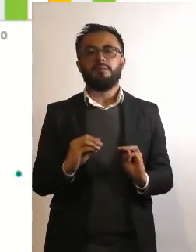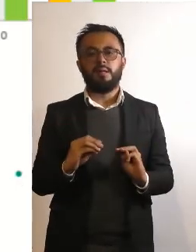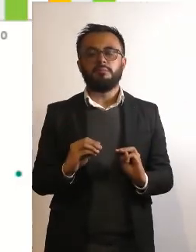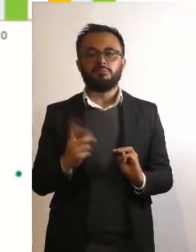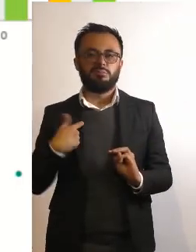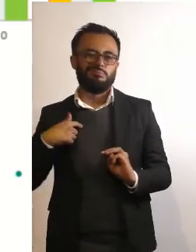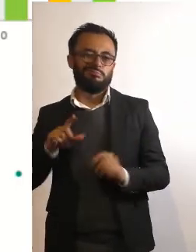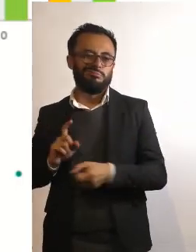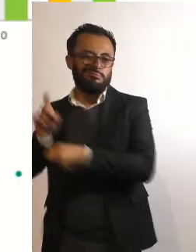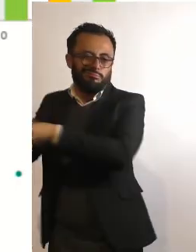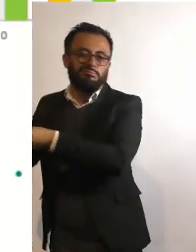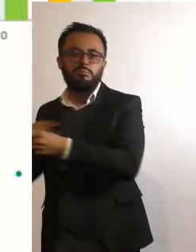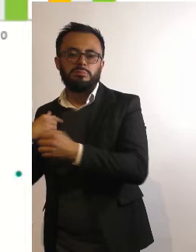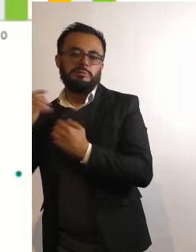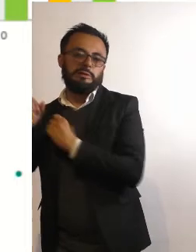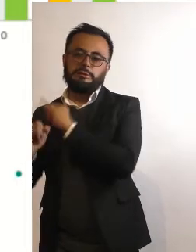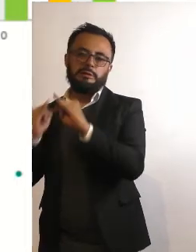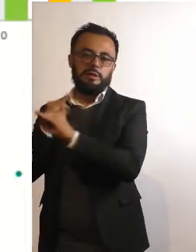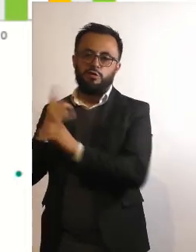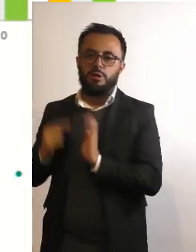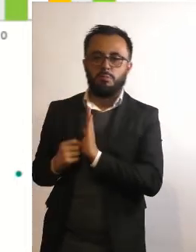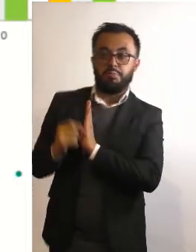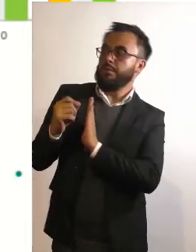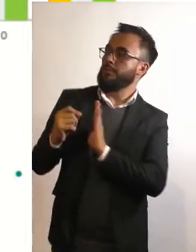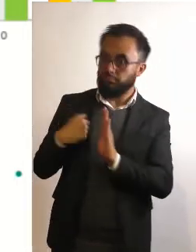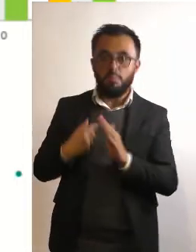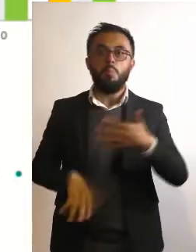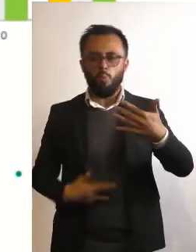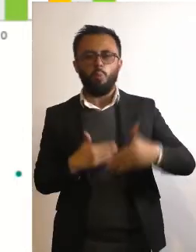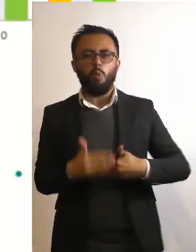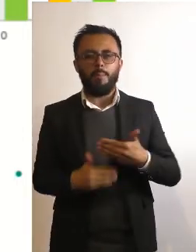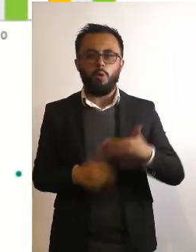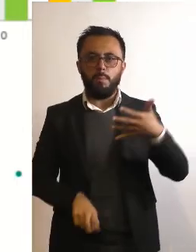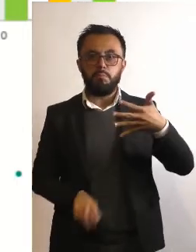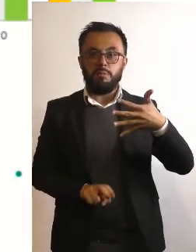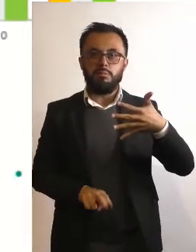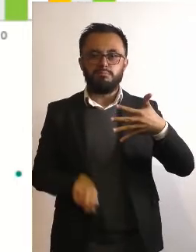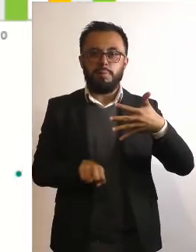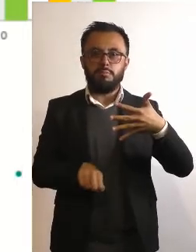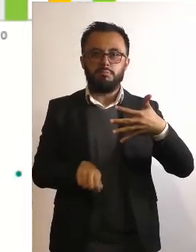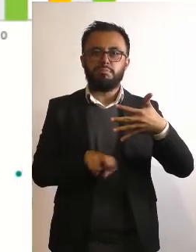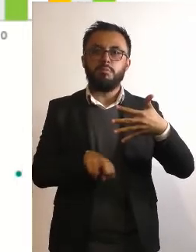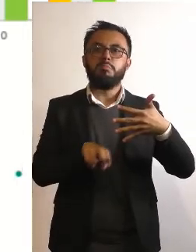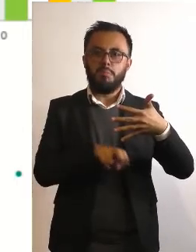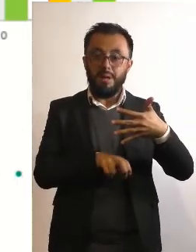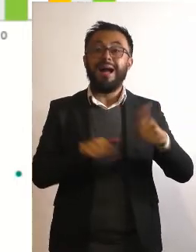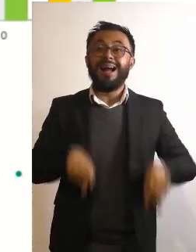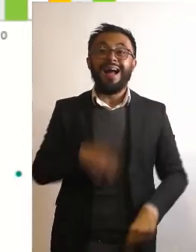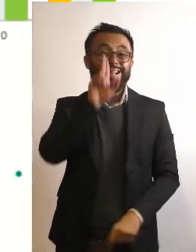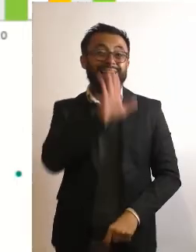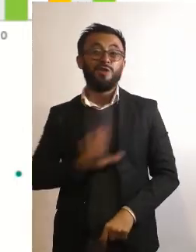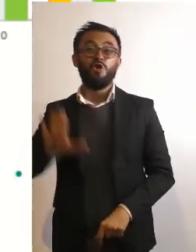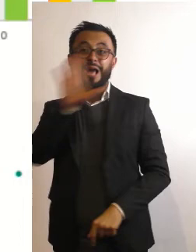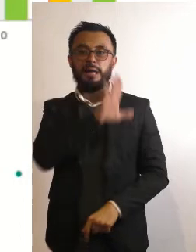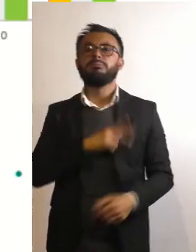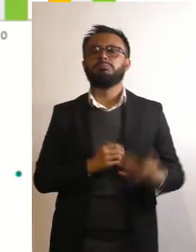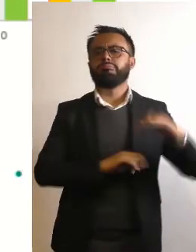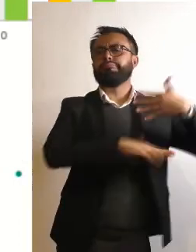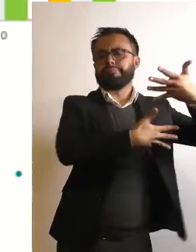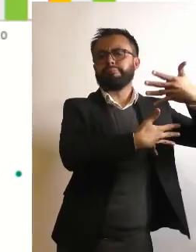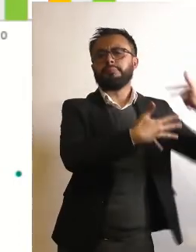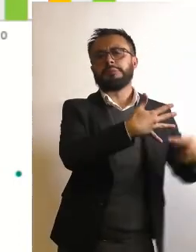internacional y hemos venido mejorando nuestro posicionamiento. Tenemos actualmente a nivel nacional lugar número 10, precisamente